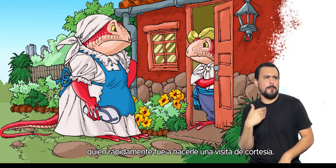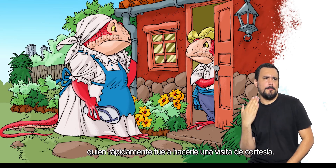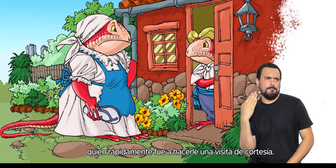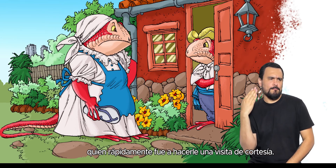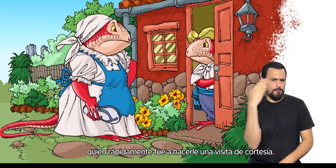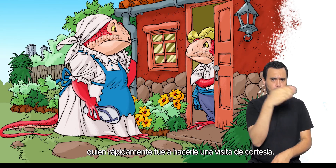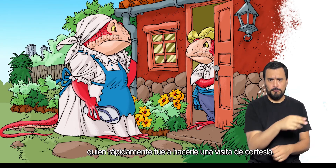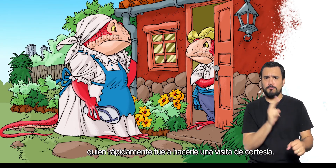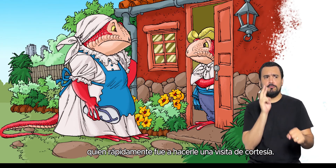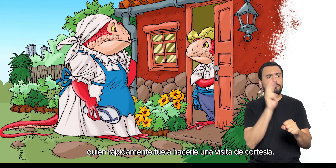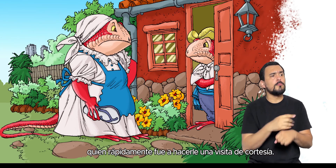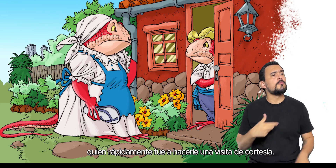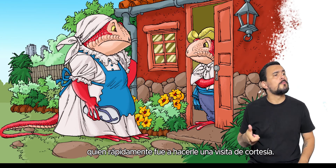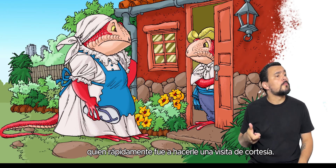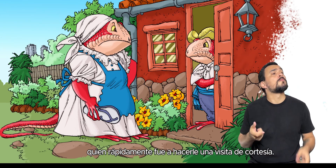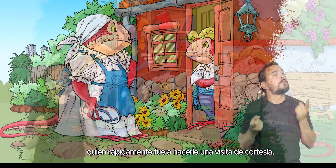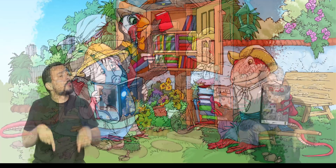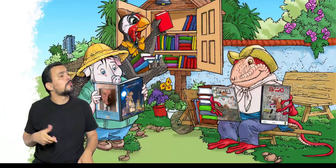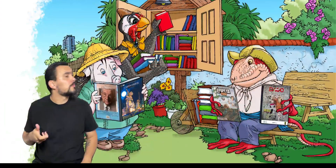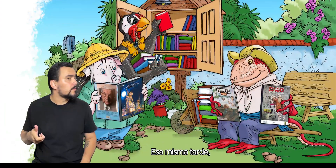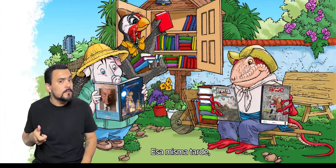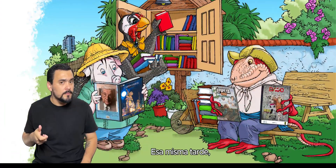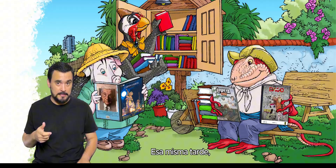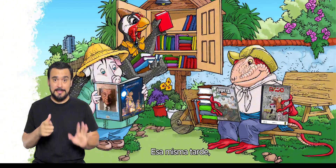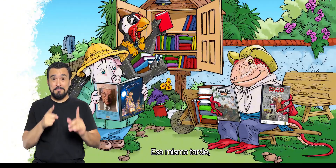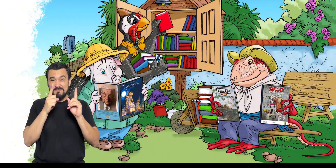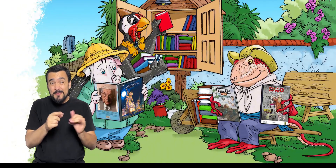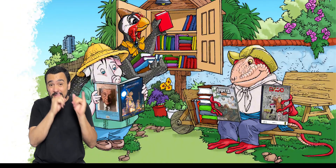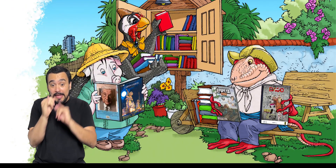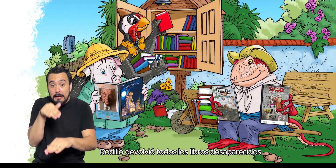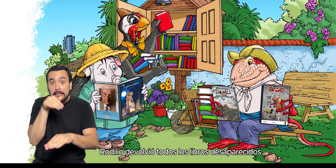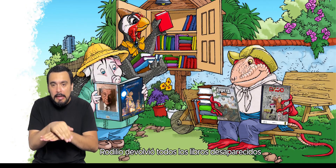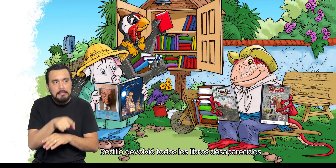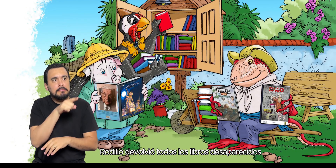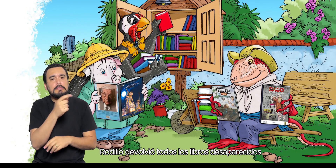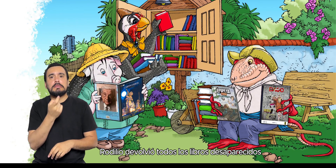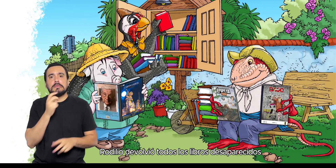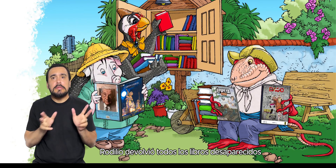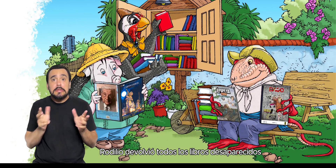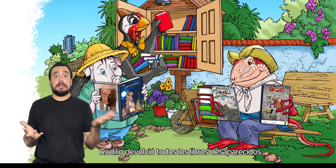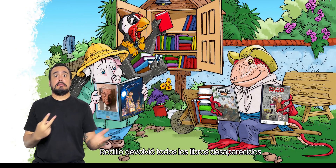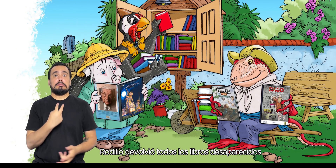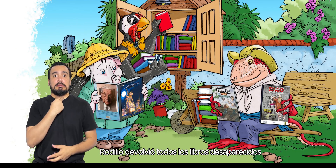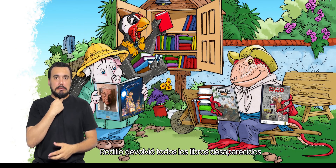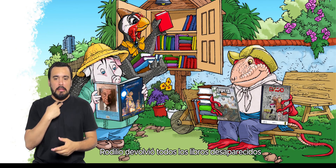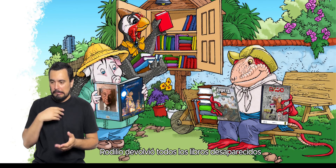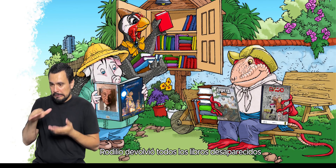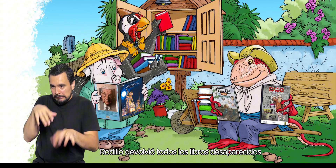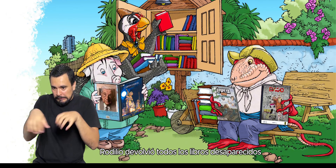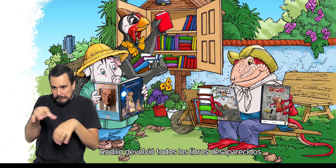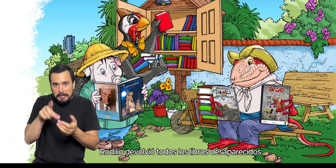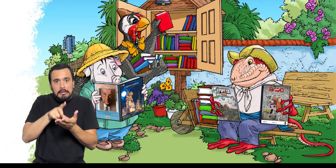rápidamente fue a hacerle una visita de cortesía. Esa misma tarde, Rodilio devolvió todos los